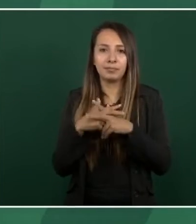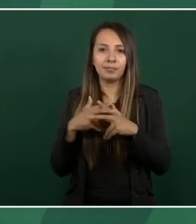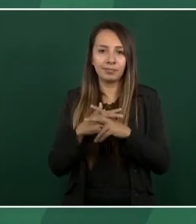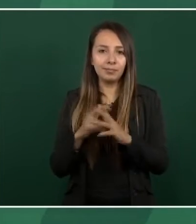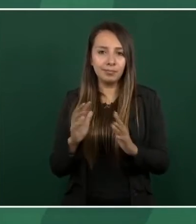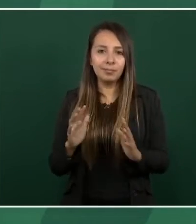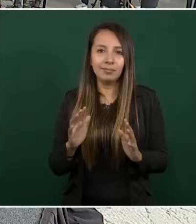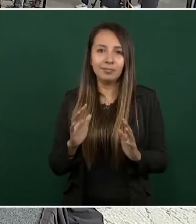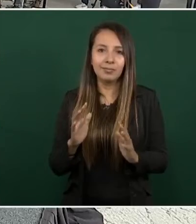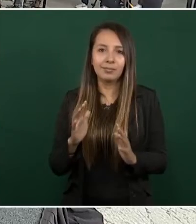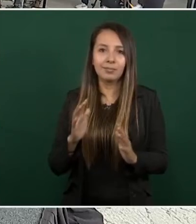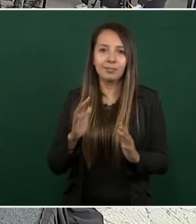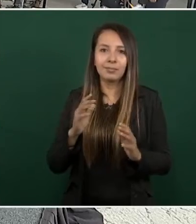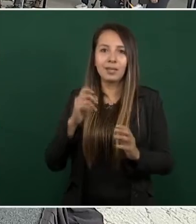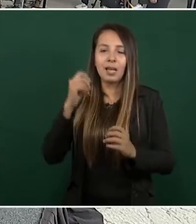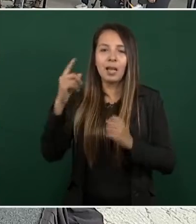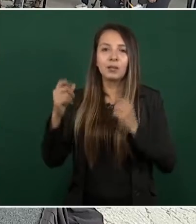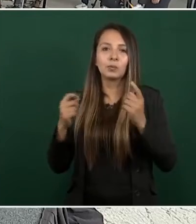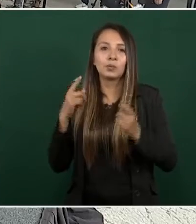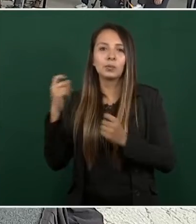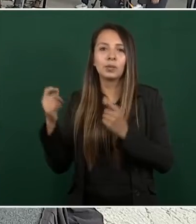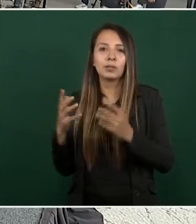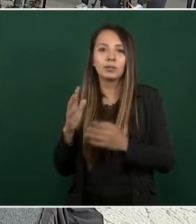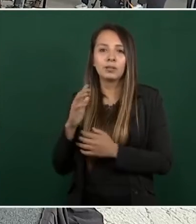Hay amarranavajas.